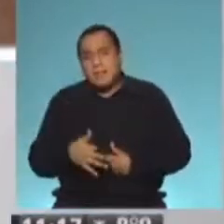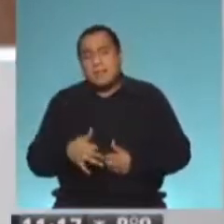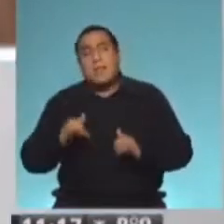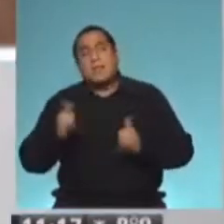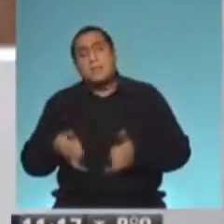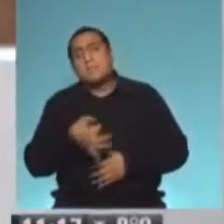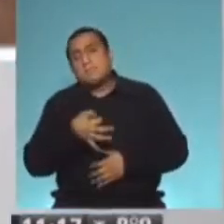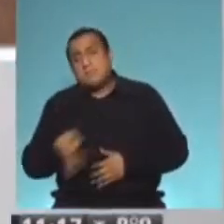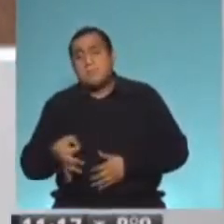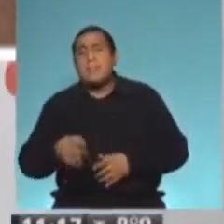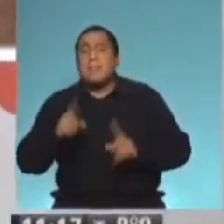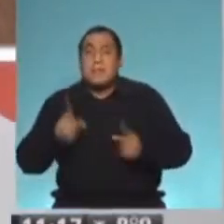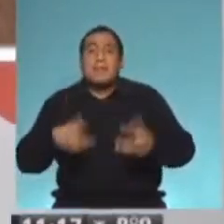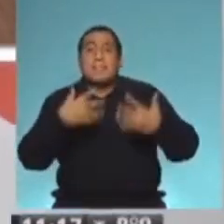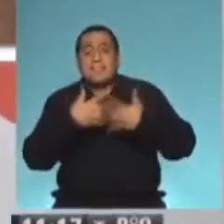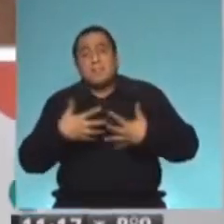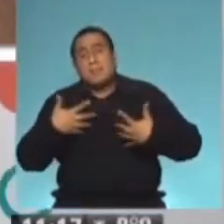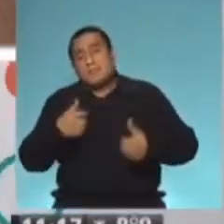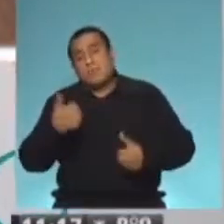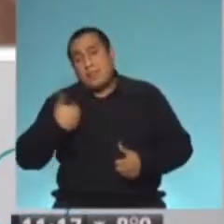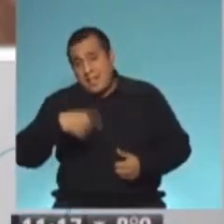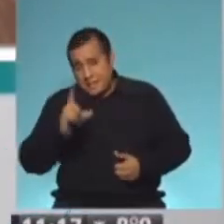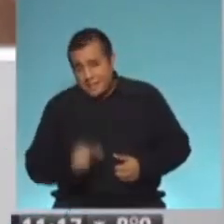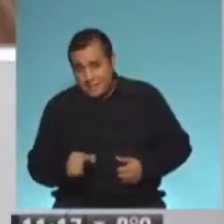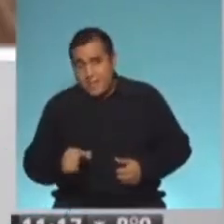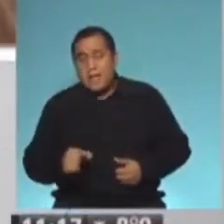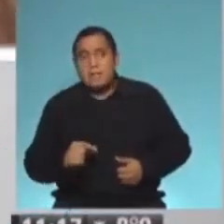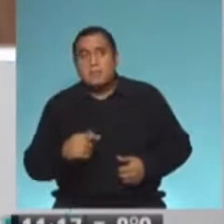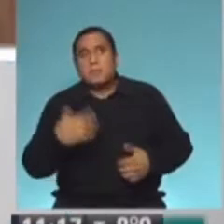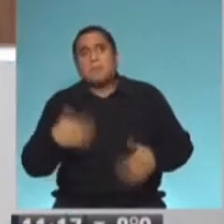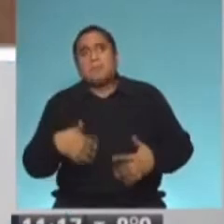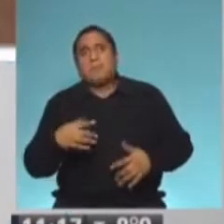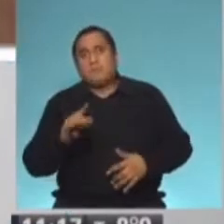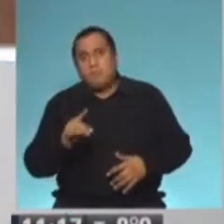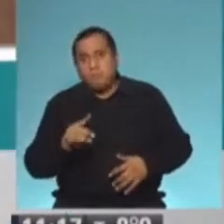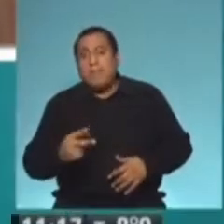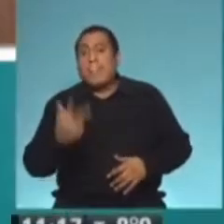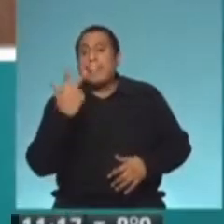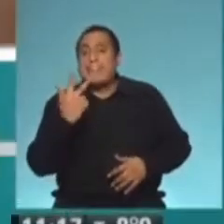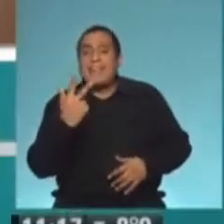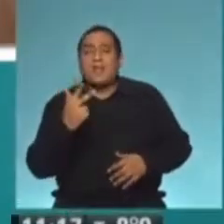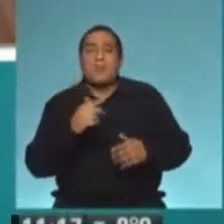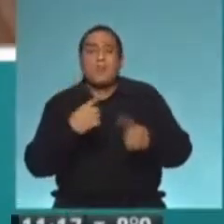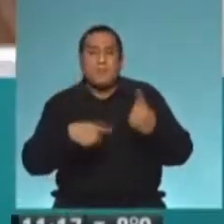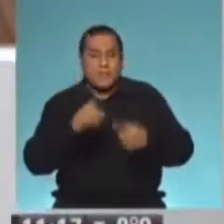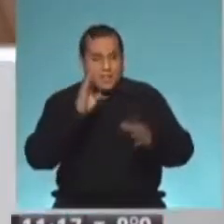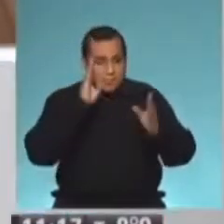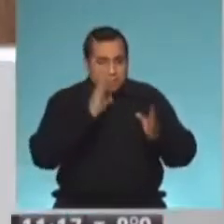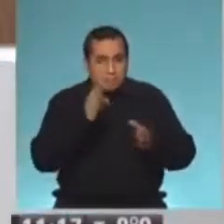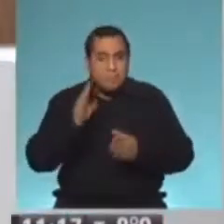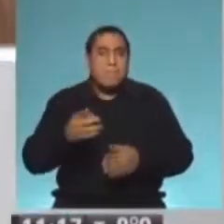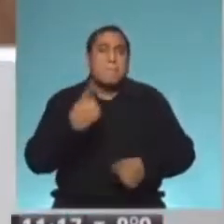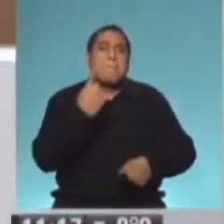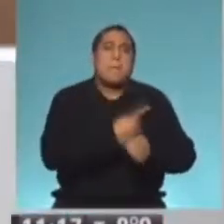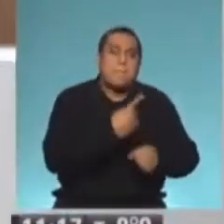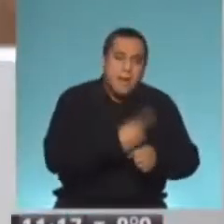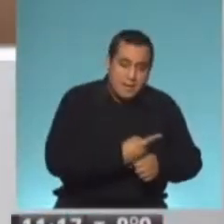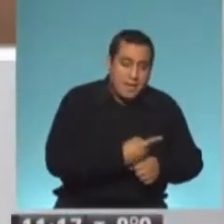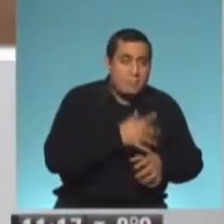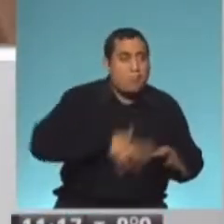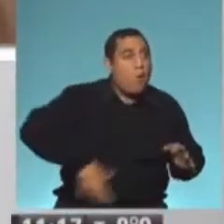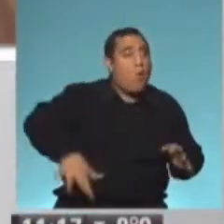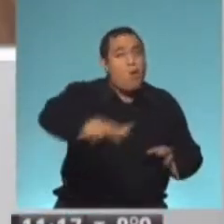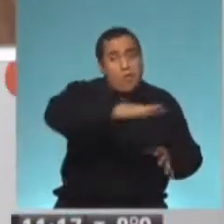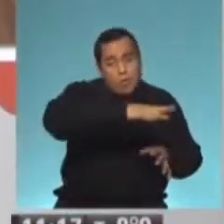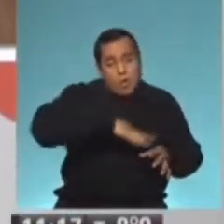Exacto. Y también el sistema de salud argentino es bastante complejo, ¿no? Tenemos tres niveles de atención primaria de la salud, que es toda territorial, por